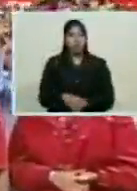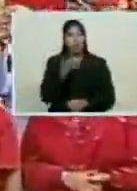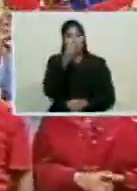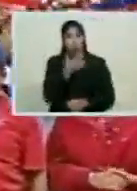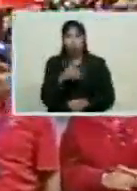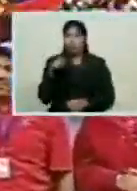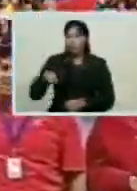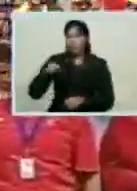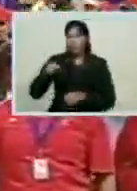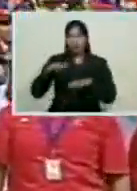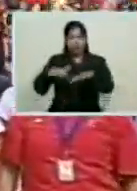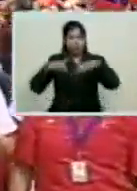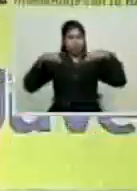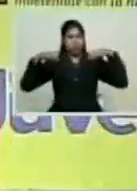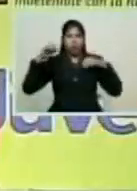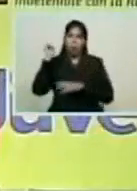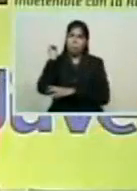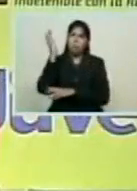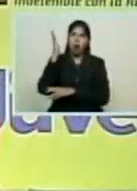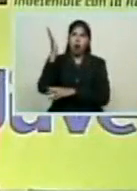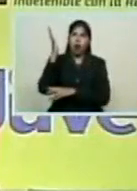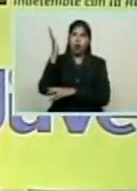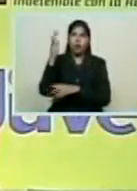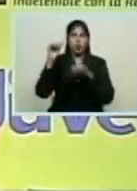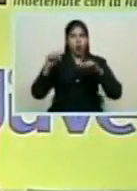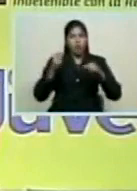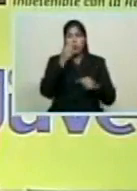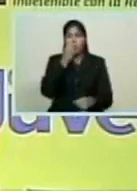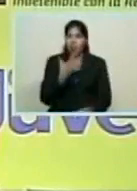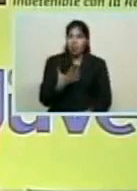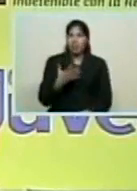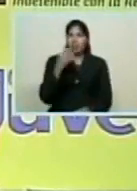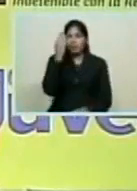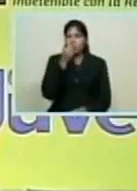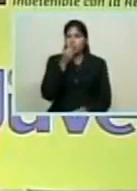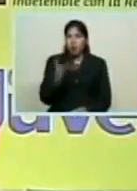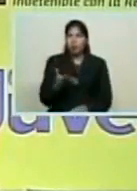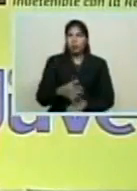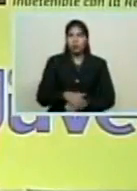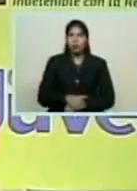Bonita asamblea que desde esta mañana